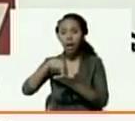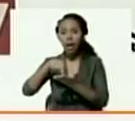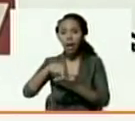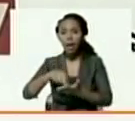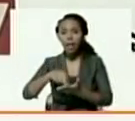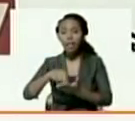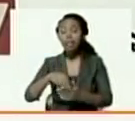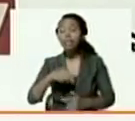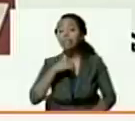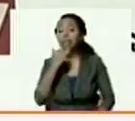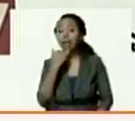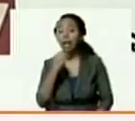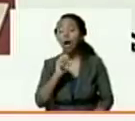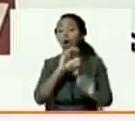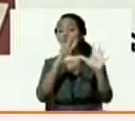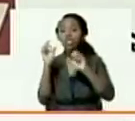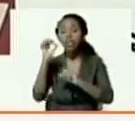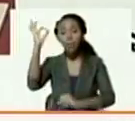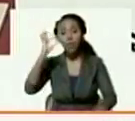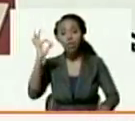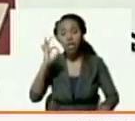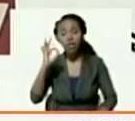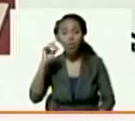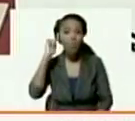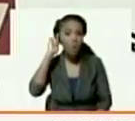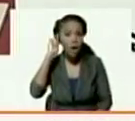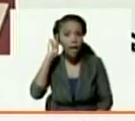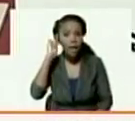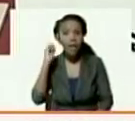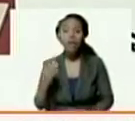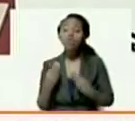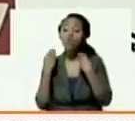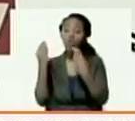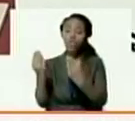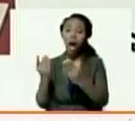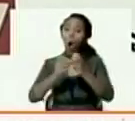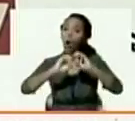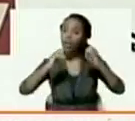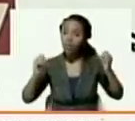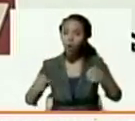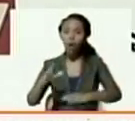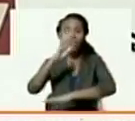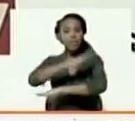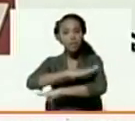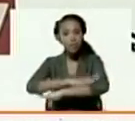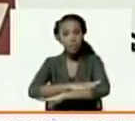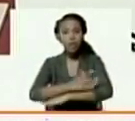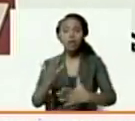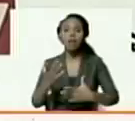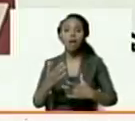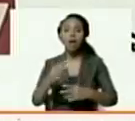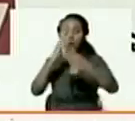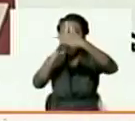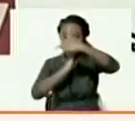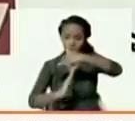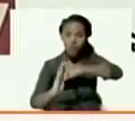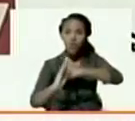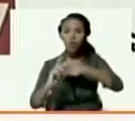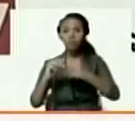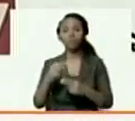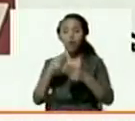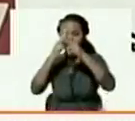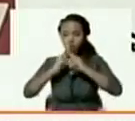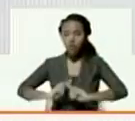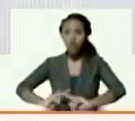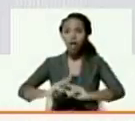el 80% son mujeres. Eso nos garantiza a nosotros la organización, la disciplina, la honestidad, la capacidad,